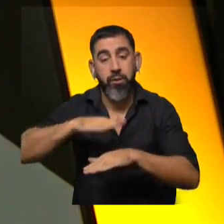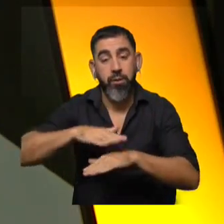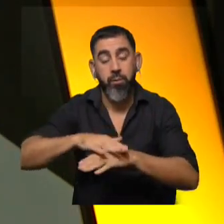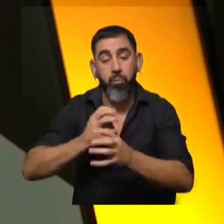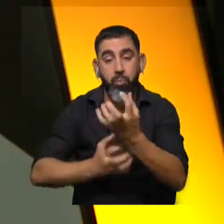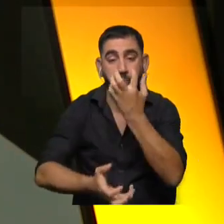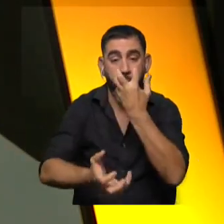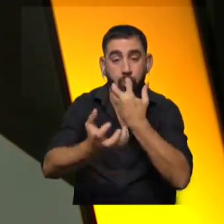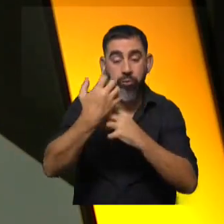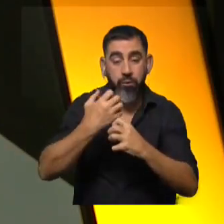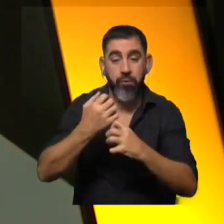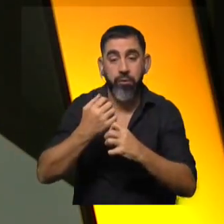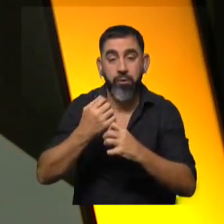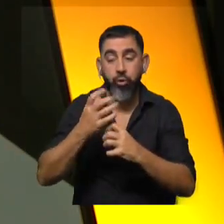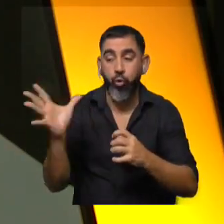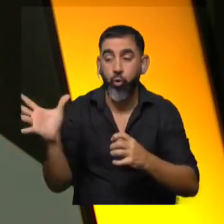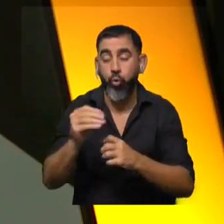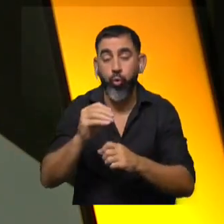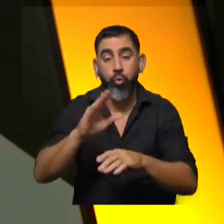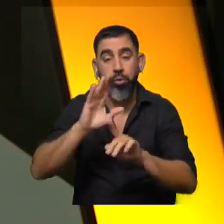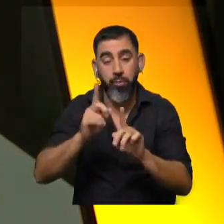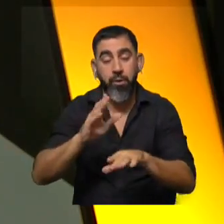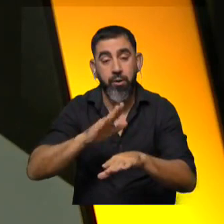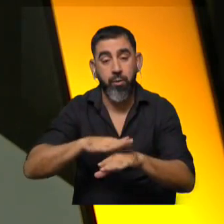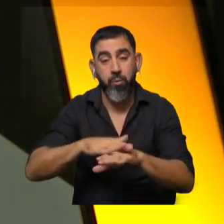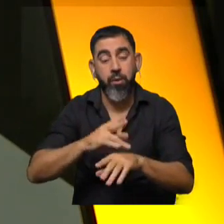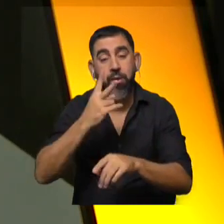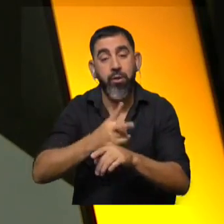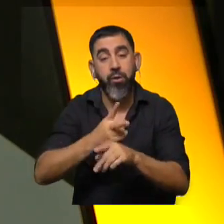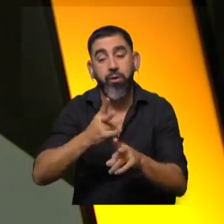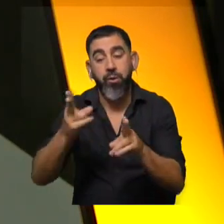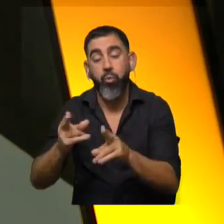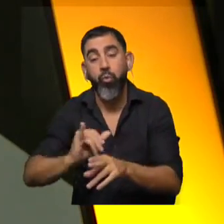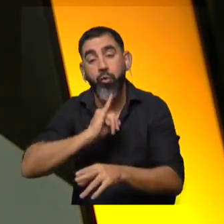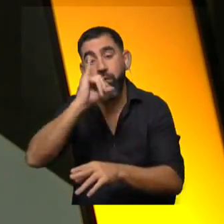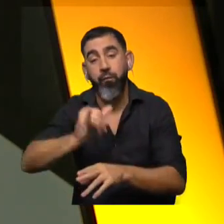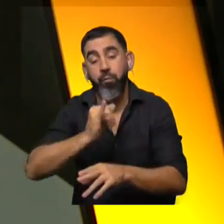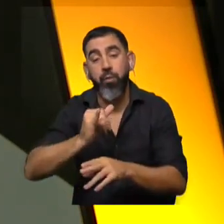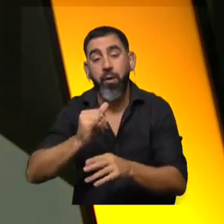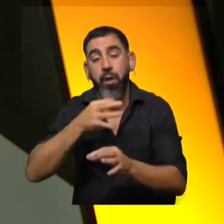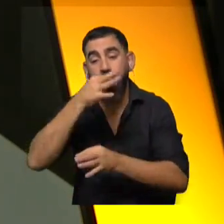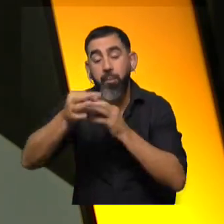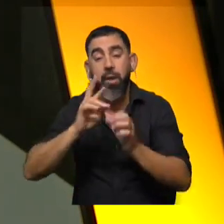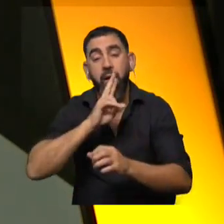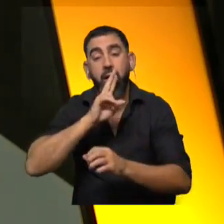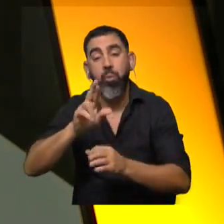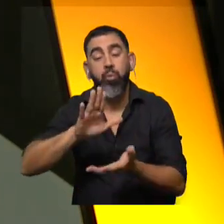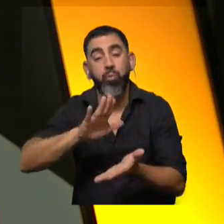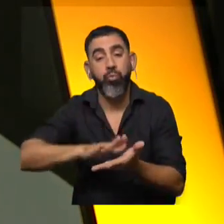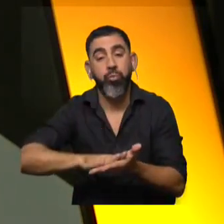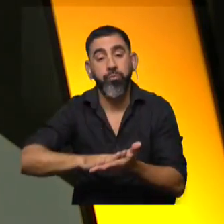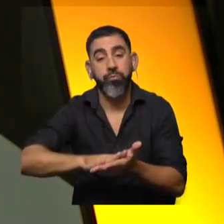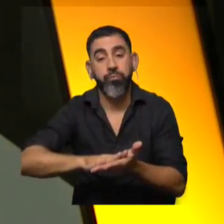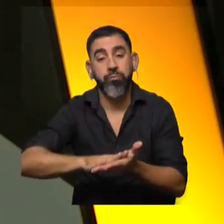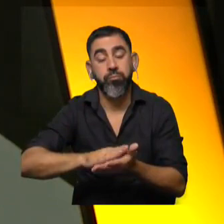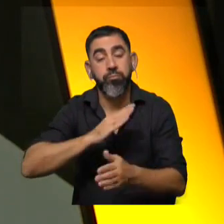de animales nos involucra de alguna manera a todos. Y en la segunda parte del informe también nos habla de los resultados respecto a lo que es